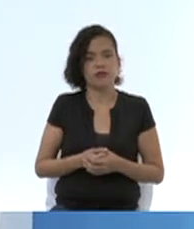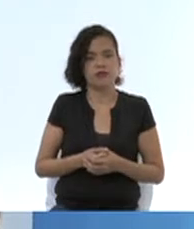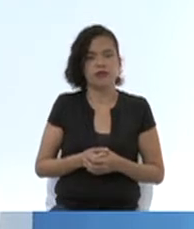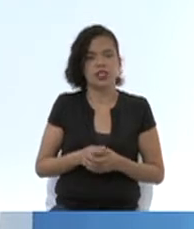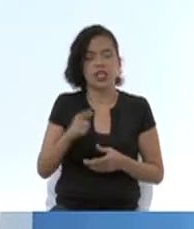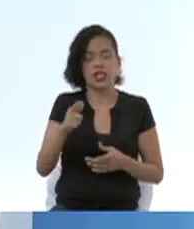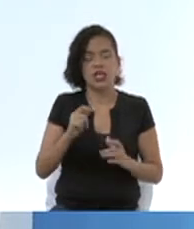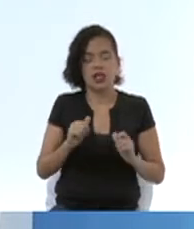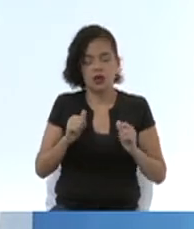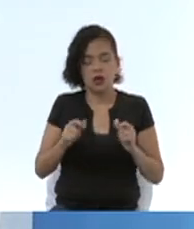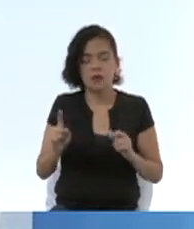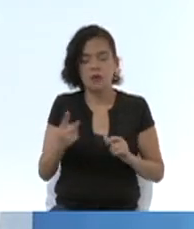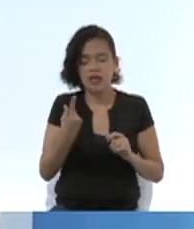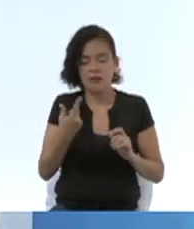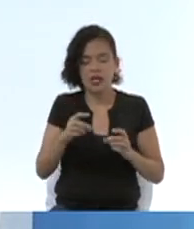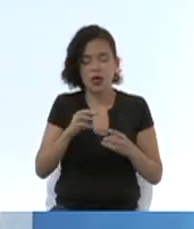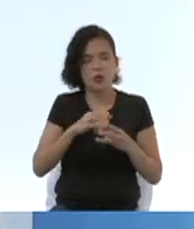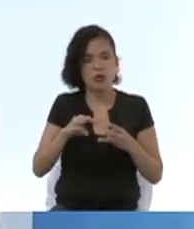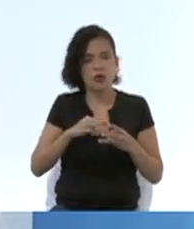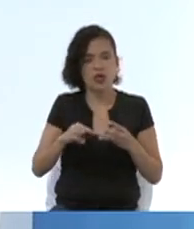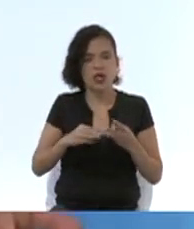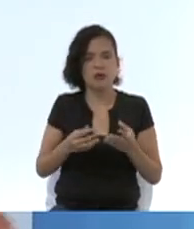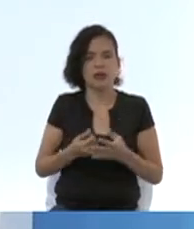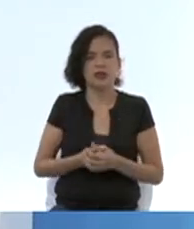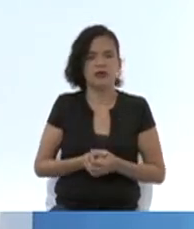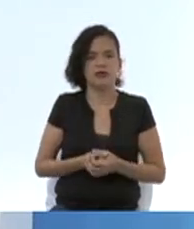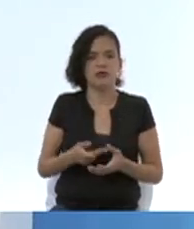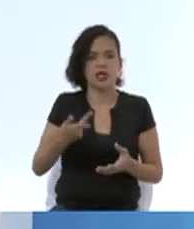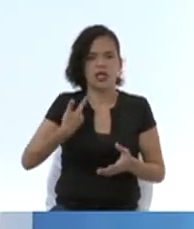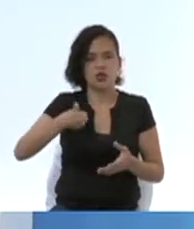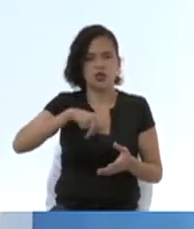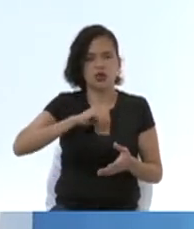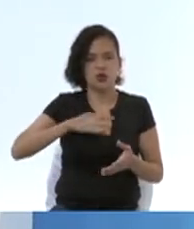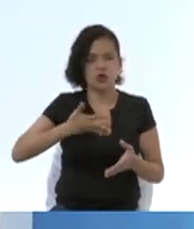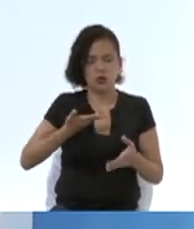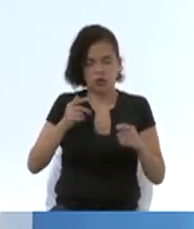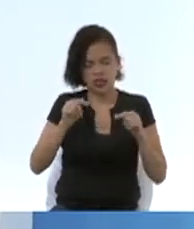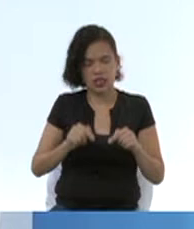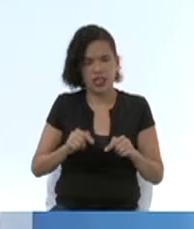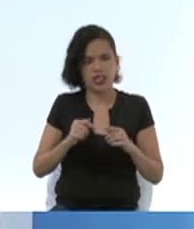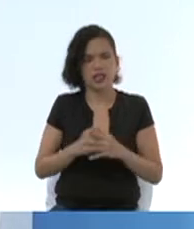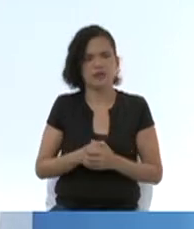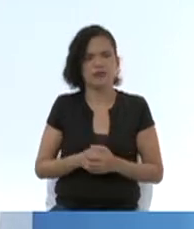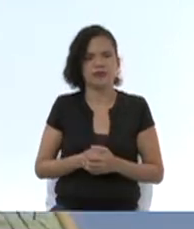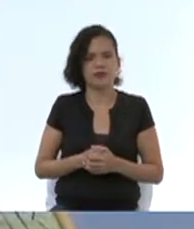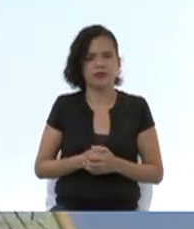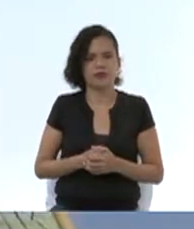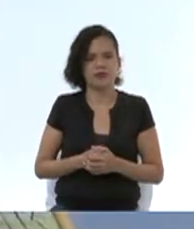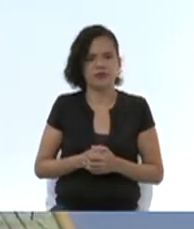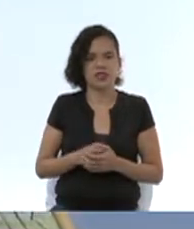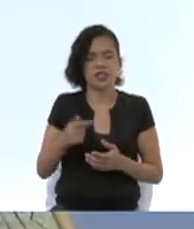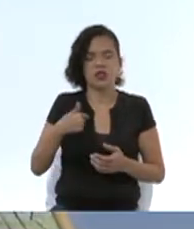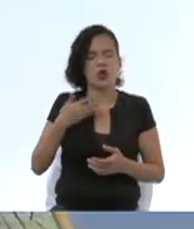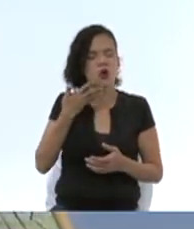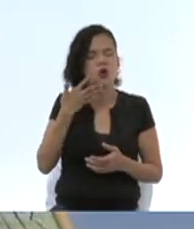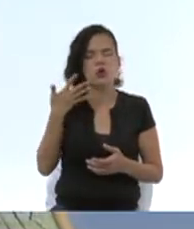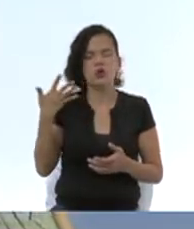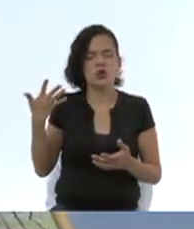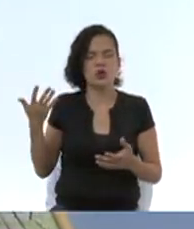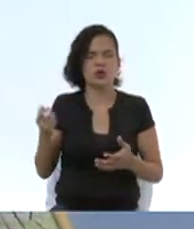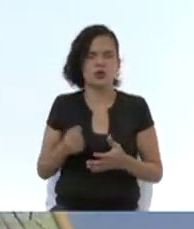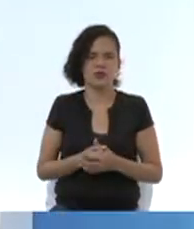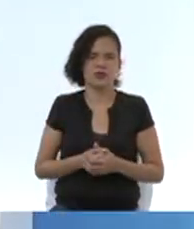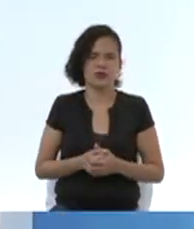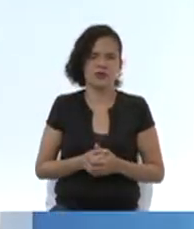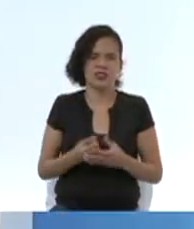dio los inicios, los primeros pasos para que nosotros podamos estar hoy aquí. Por supuesto. Y yo orgulloso de